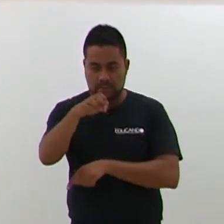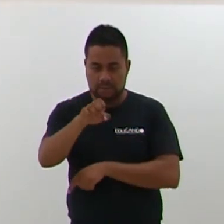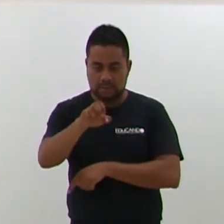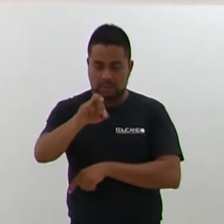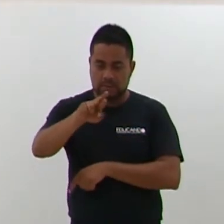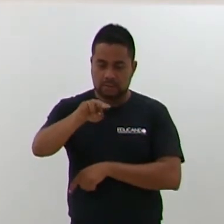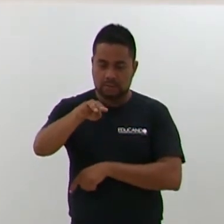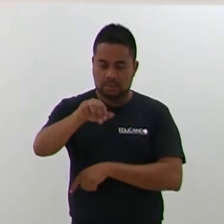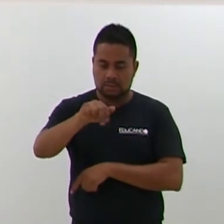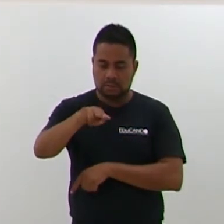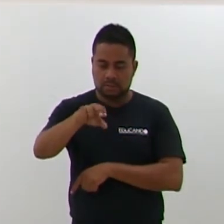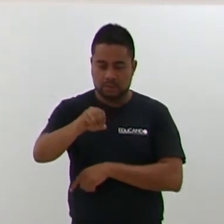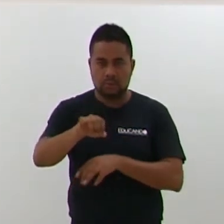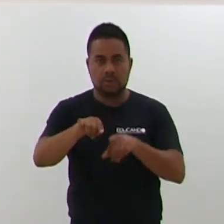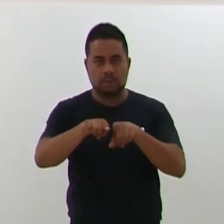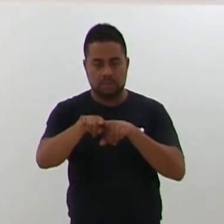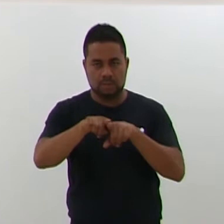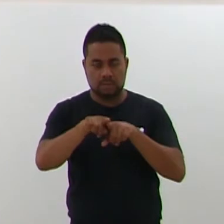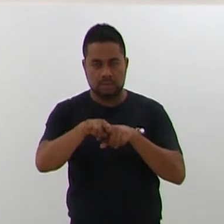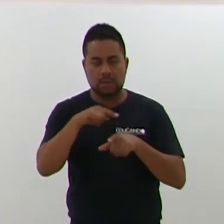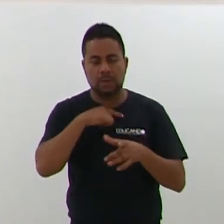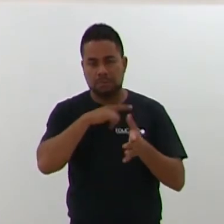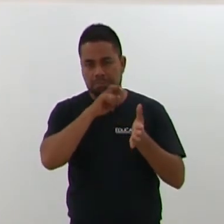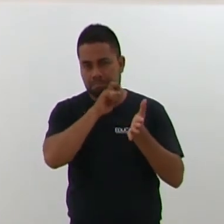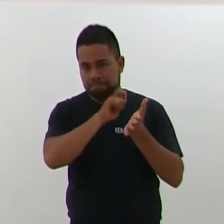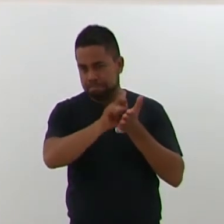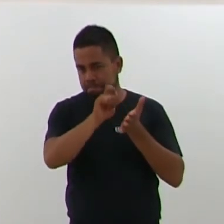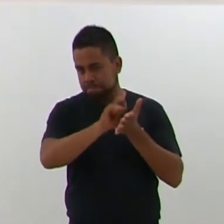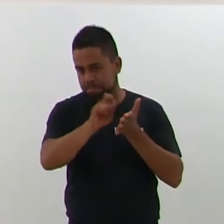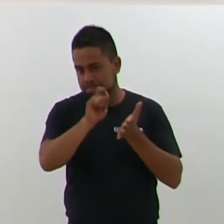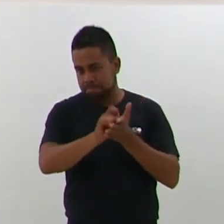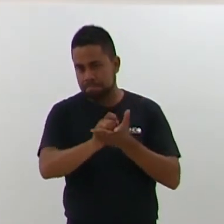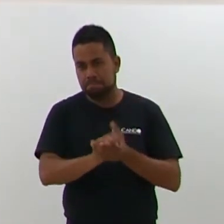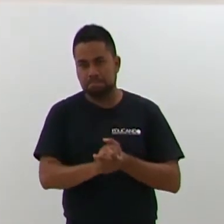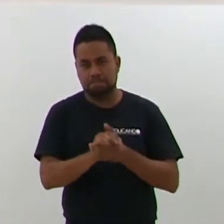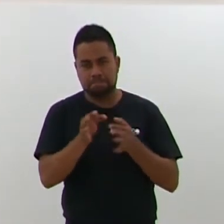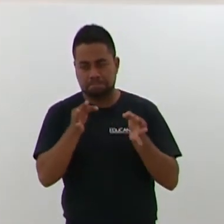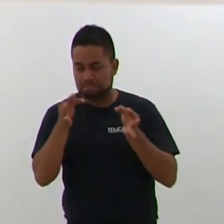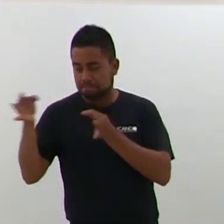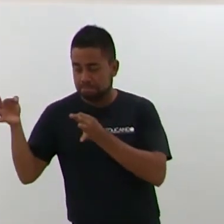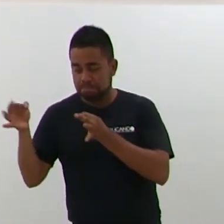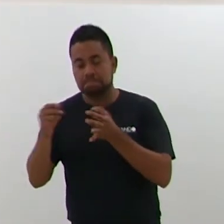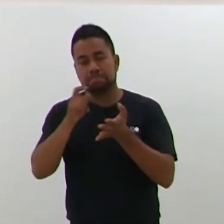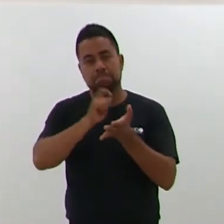Hermano. Y la voy a escribir de este lado.